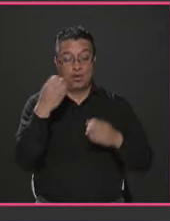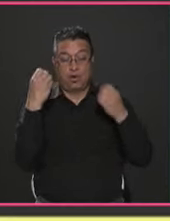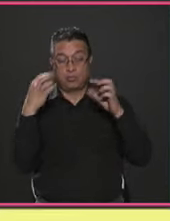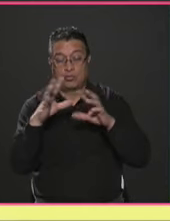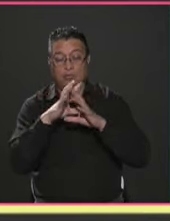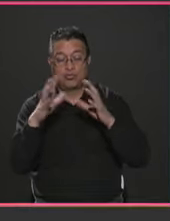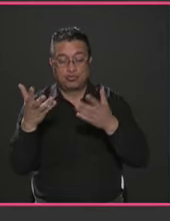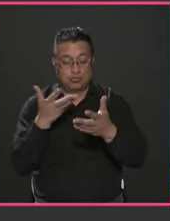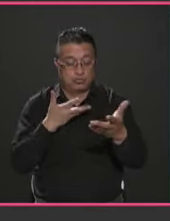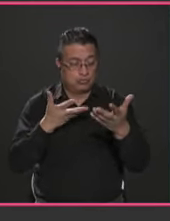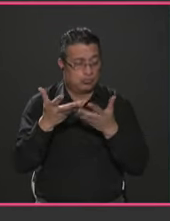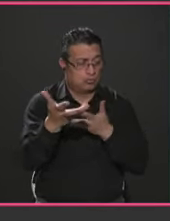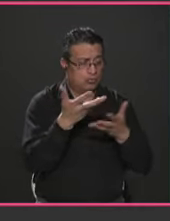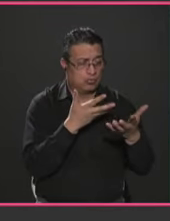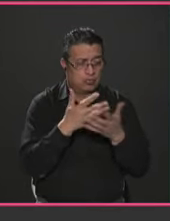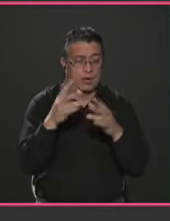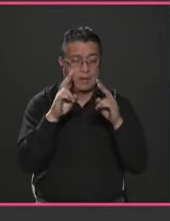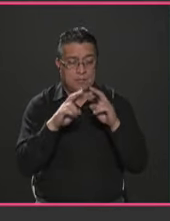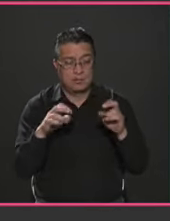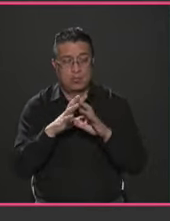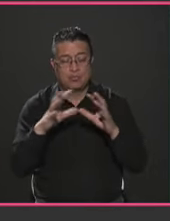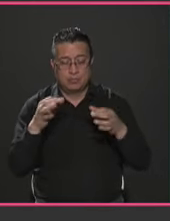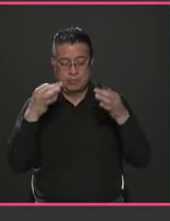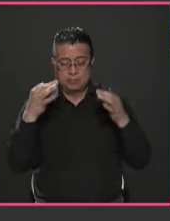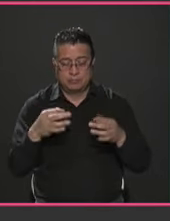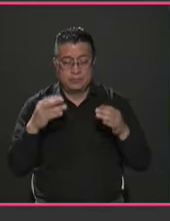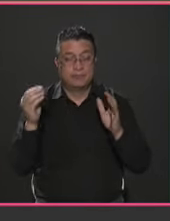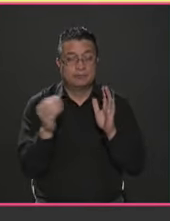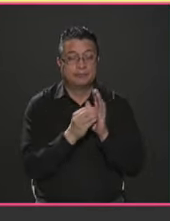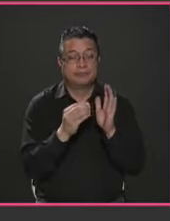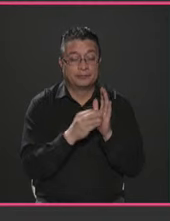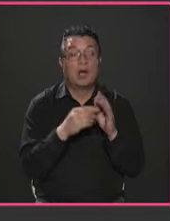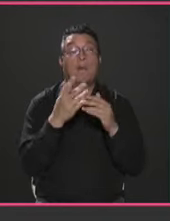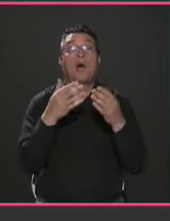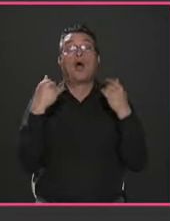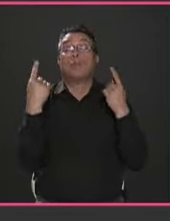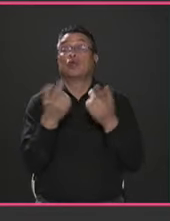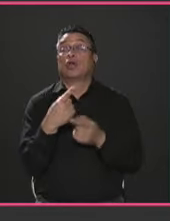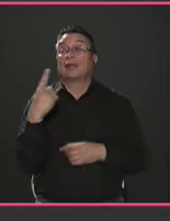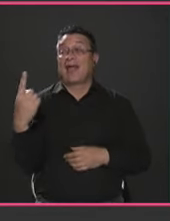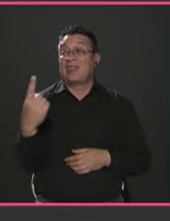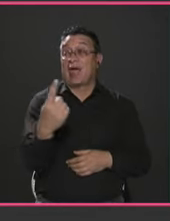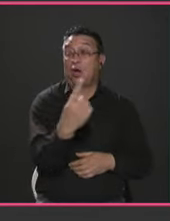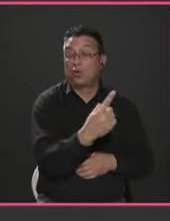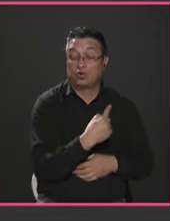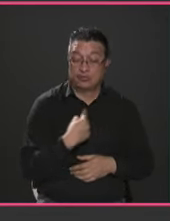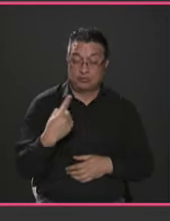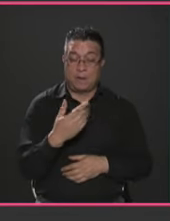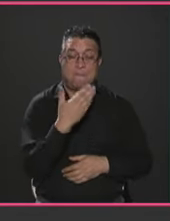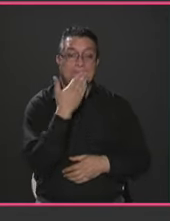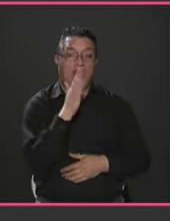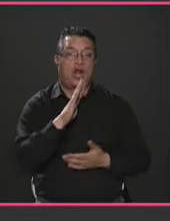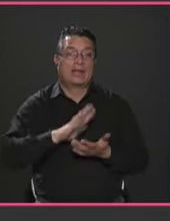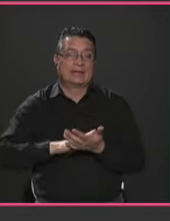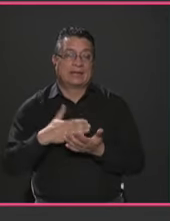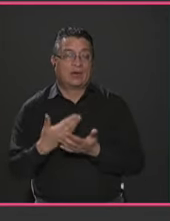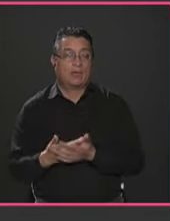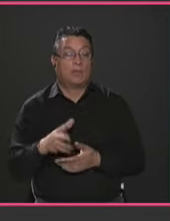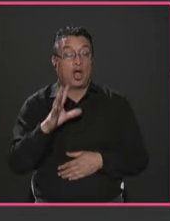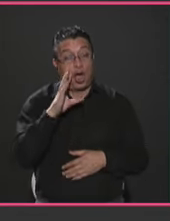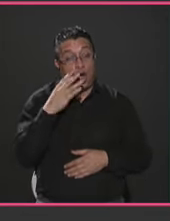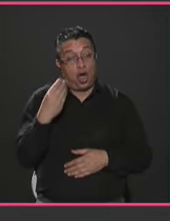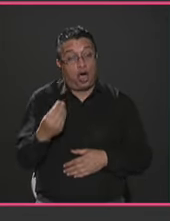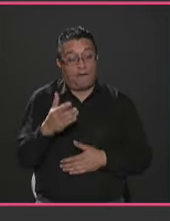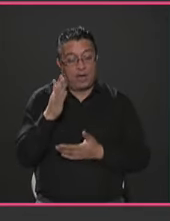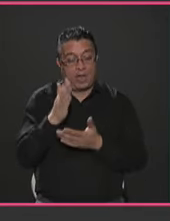mucha transferencia mucha investigación y mucha aplicación con el objetivo de que cada uno de nuestr de nosotros tengamos una mejor salud obviamente